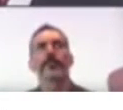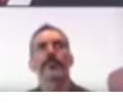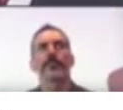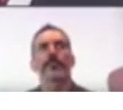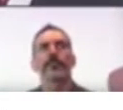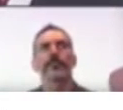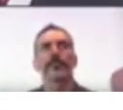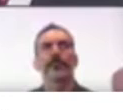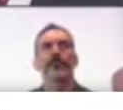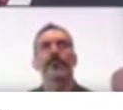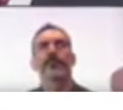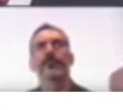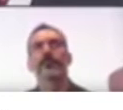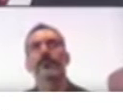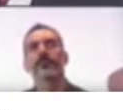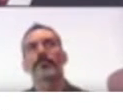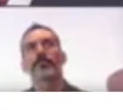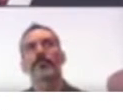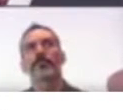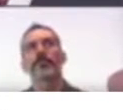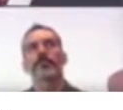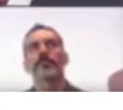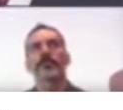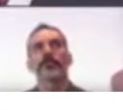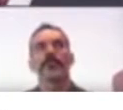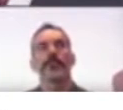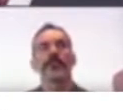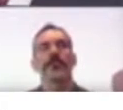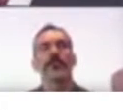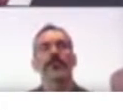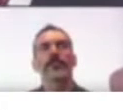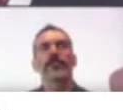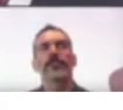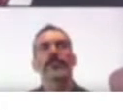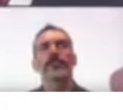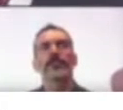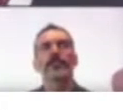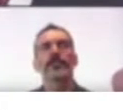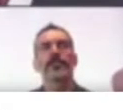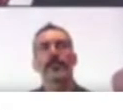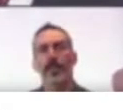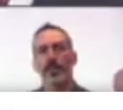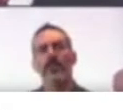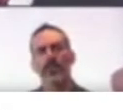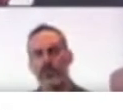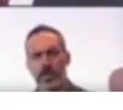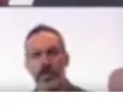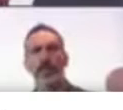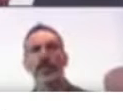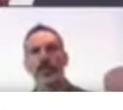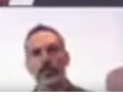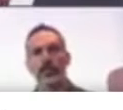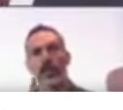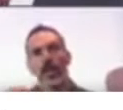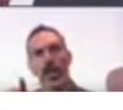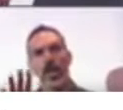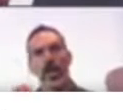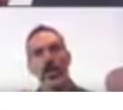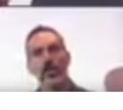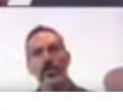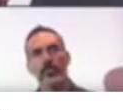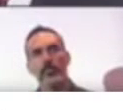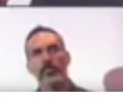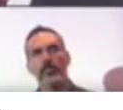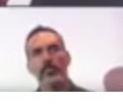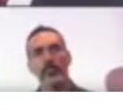Créeme que sí. Créeme que sí. Celebro que haya estilos distintos de gobernar en el